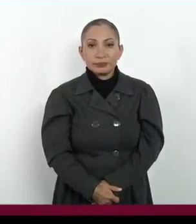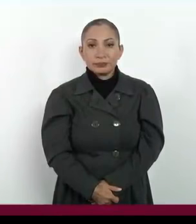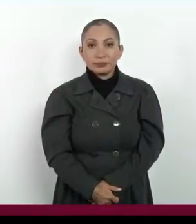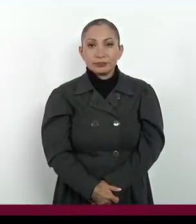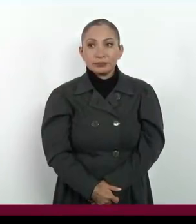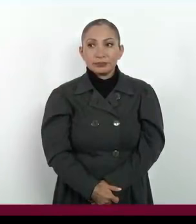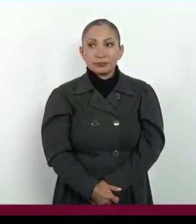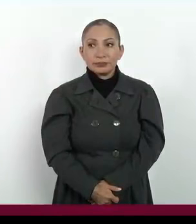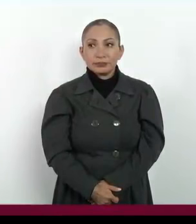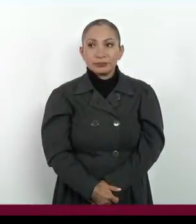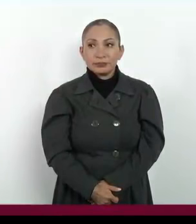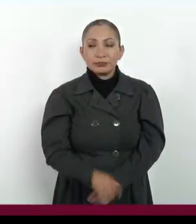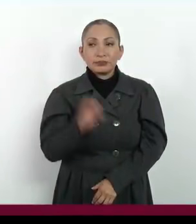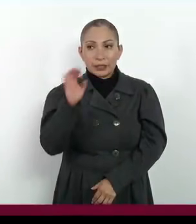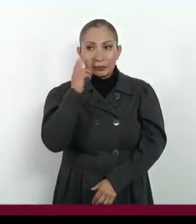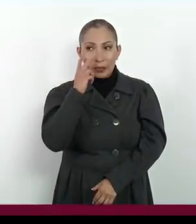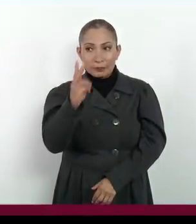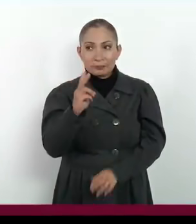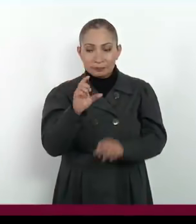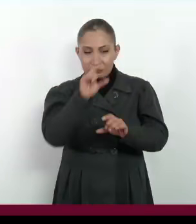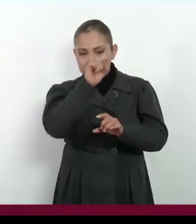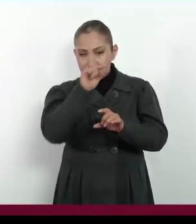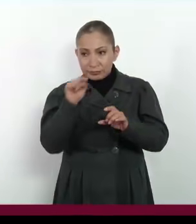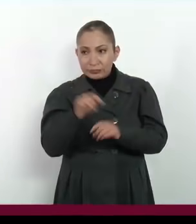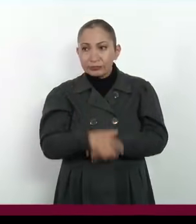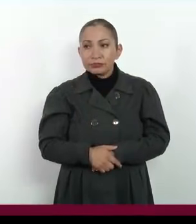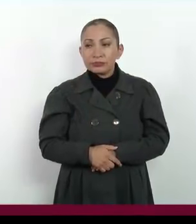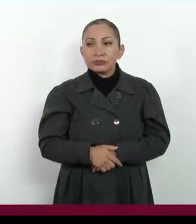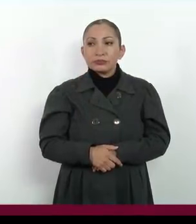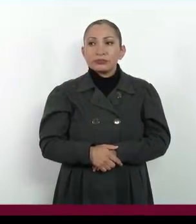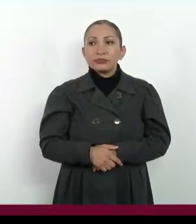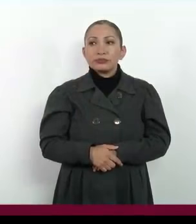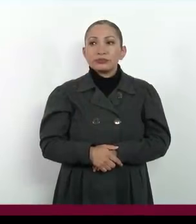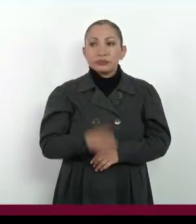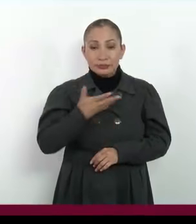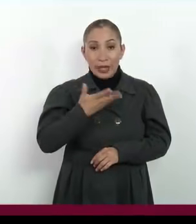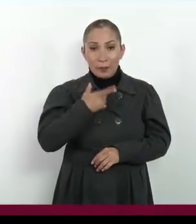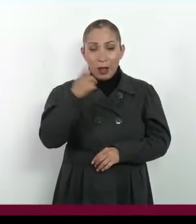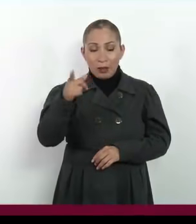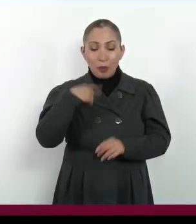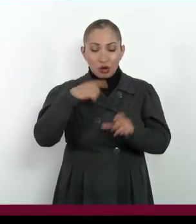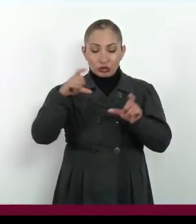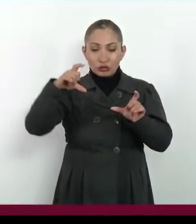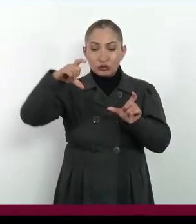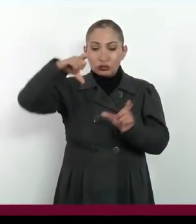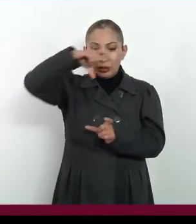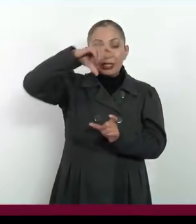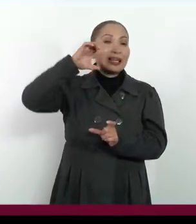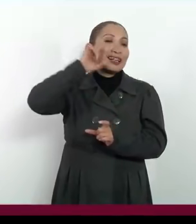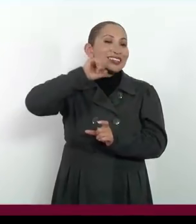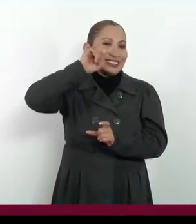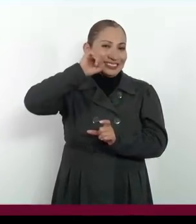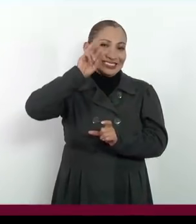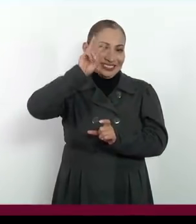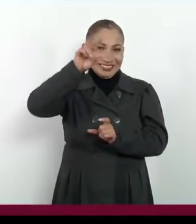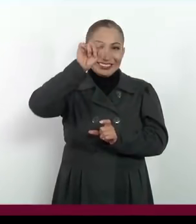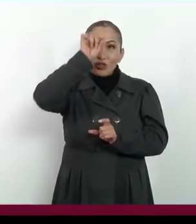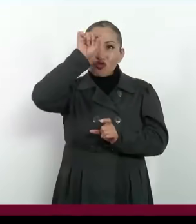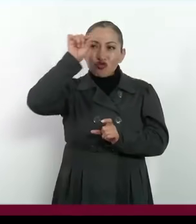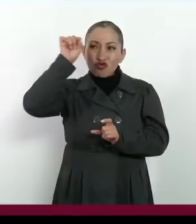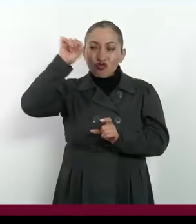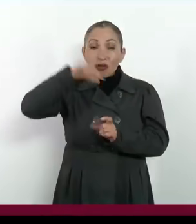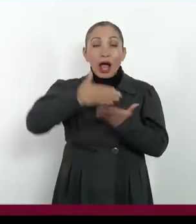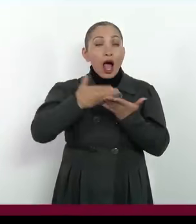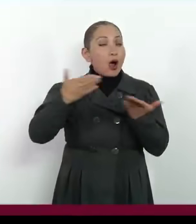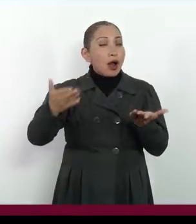atrás. Aquí ya sale. Muy bien. Sale. Entonces, tenemos justo este plano naranja. Entonces,